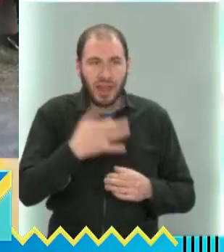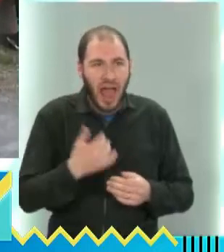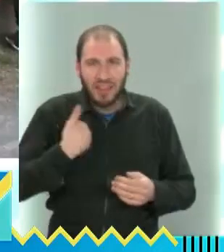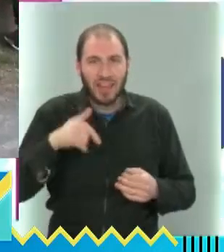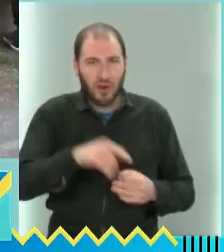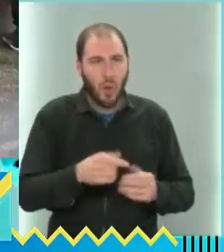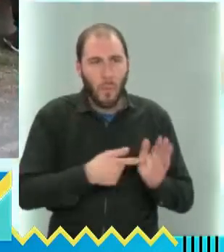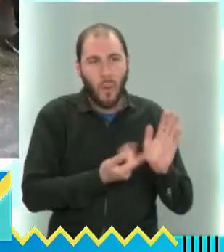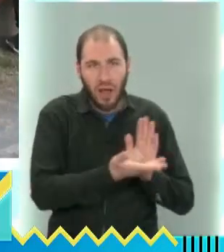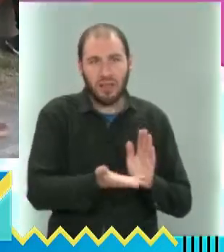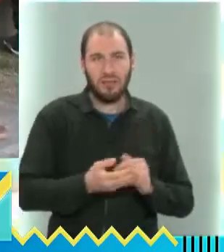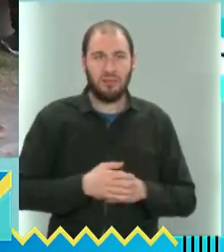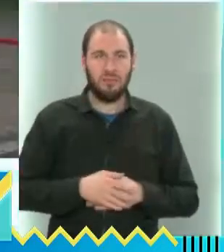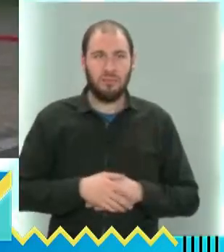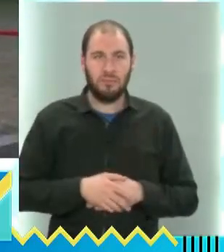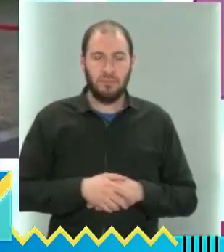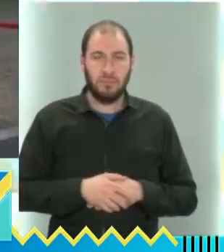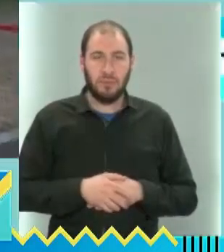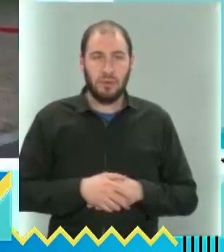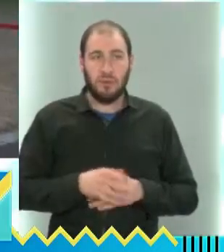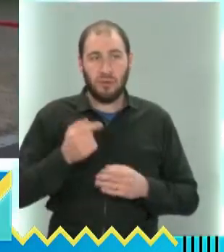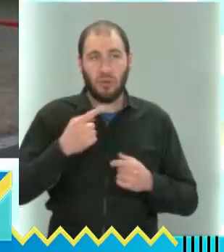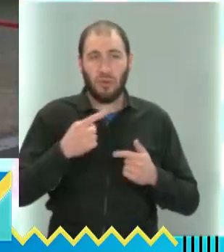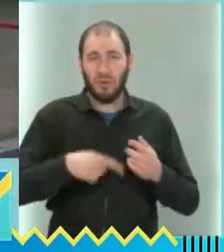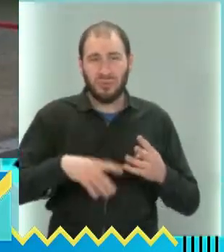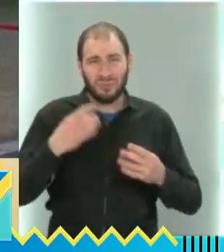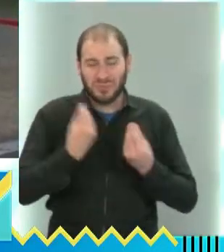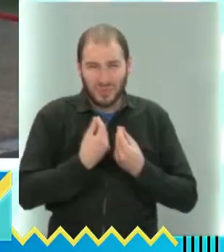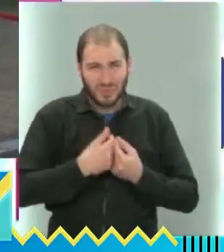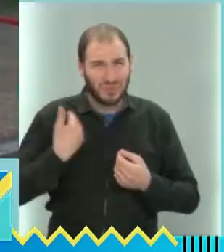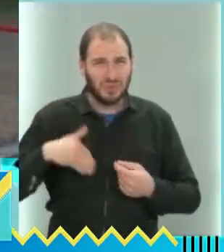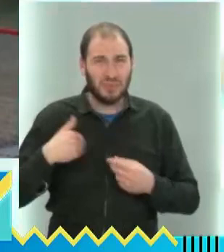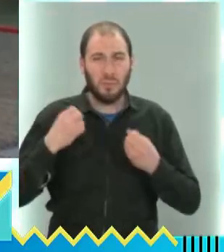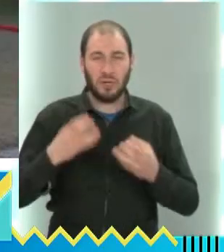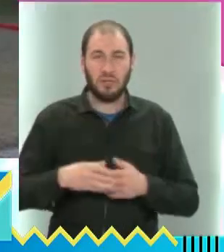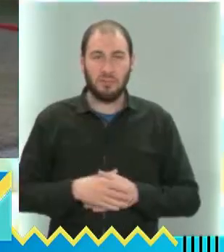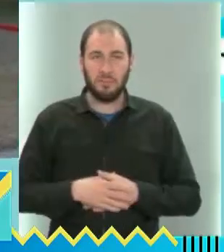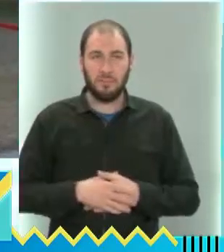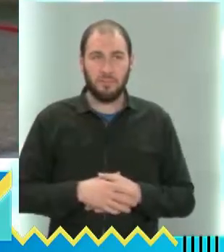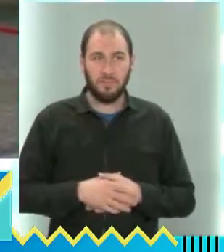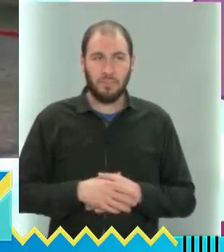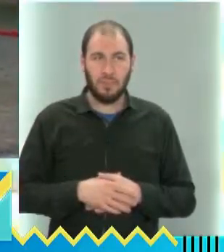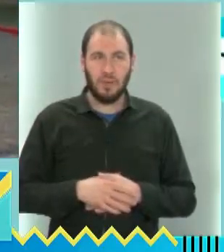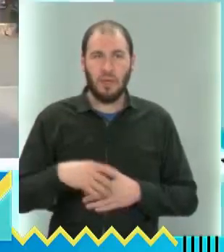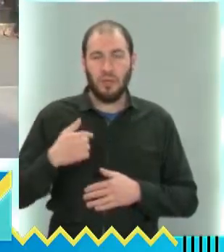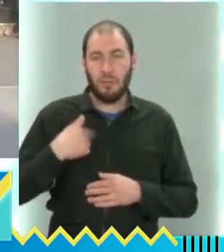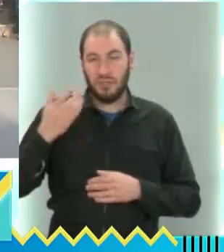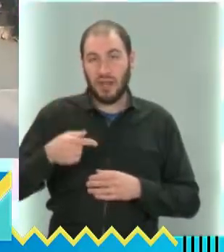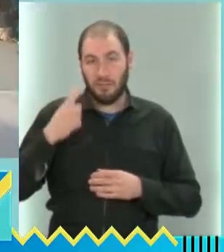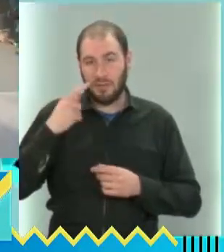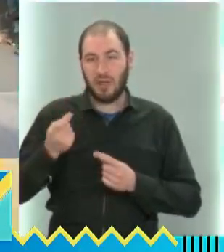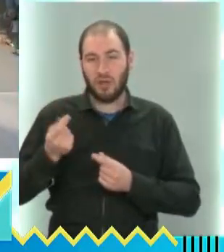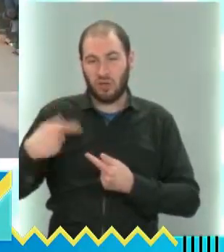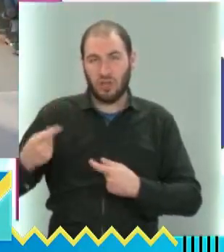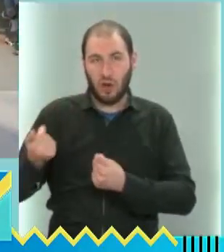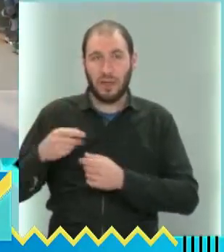argentina, que hay que ser 4x4 para vivir la realidad argentina realmente, porque tengo un cliente amigo que